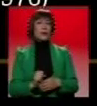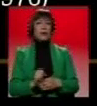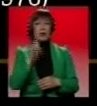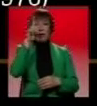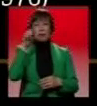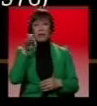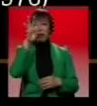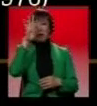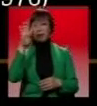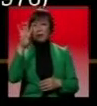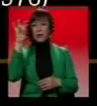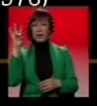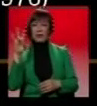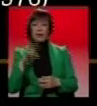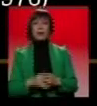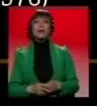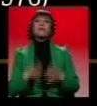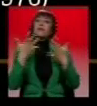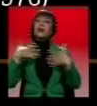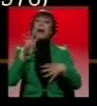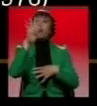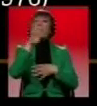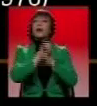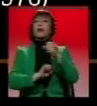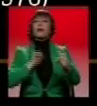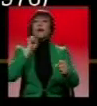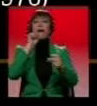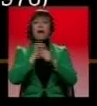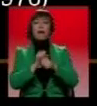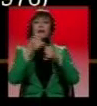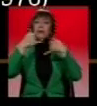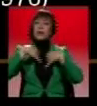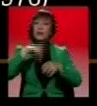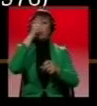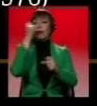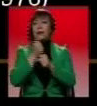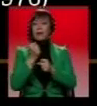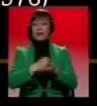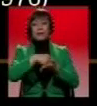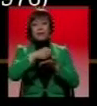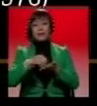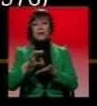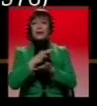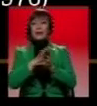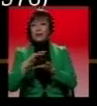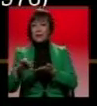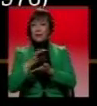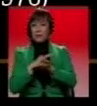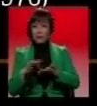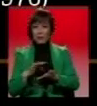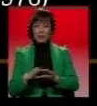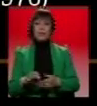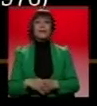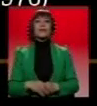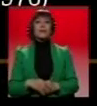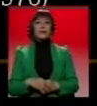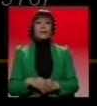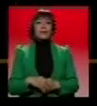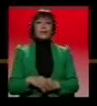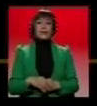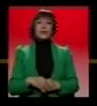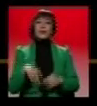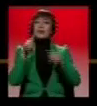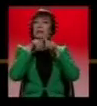Ha dedicado más de 40 años de su vida a la creación literaria. Autor de María Joaquina en la vida y en la